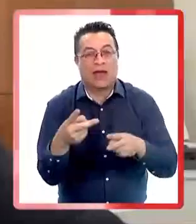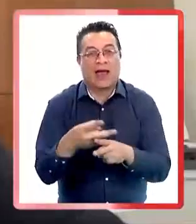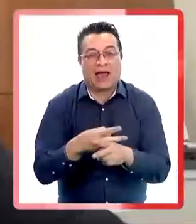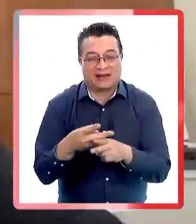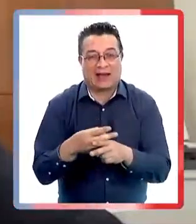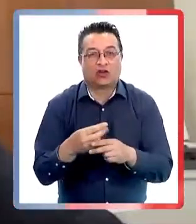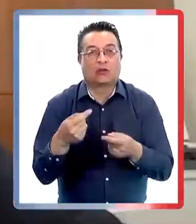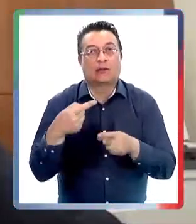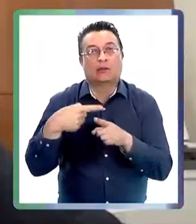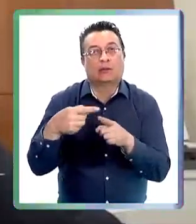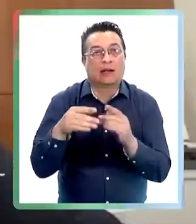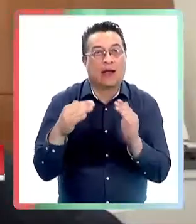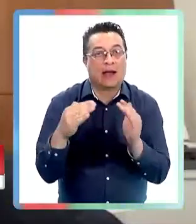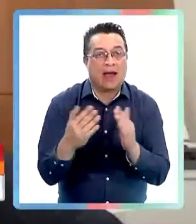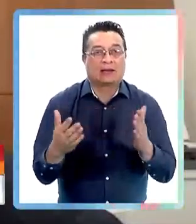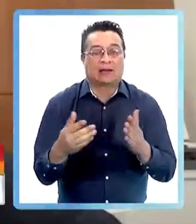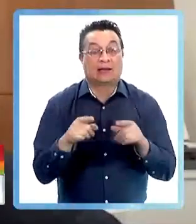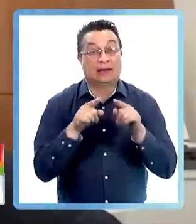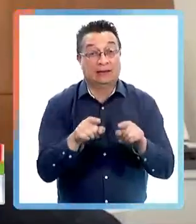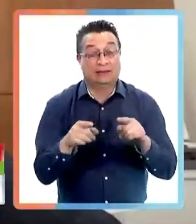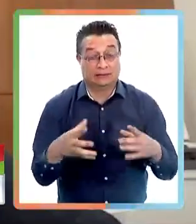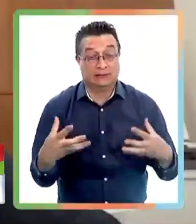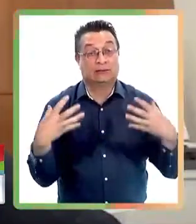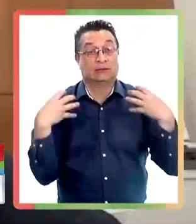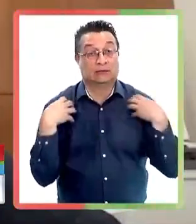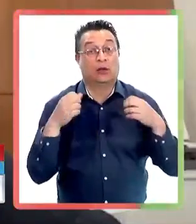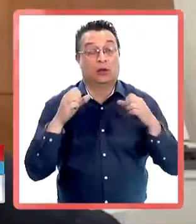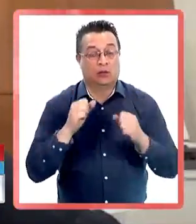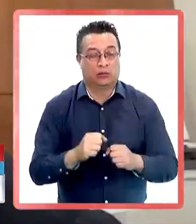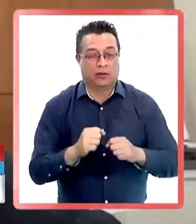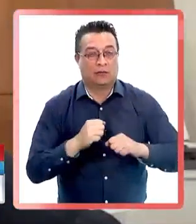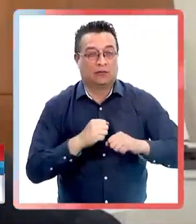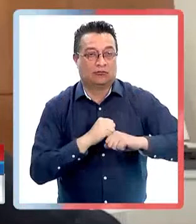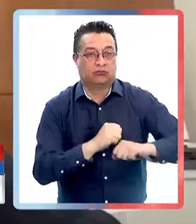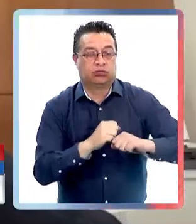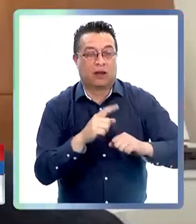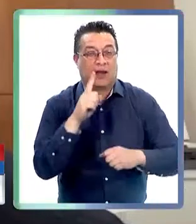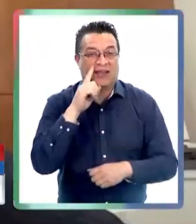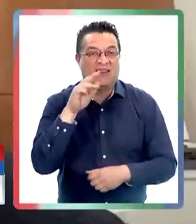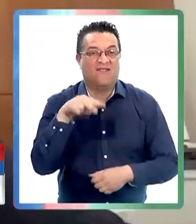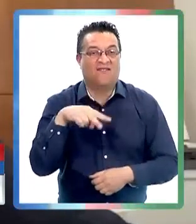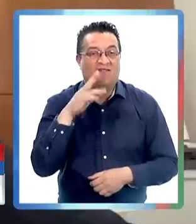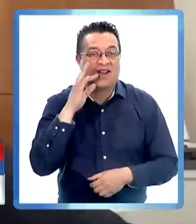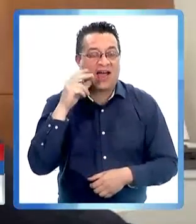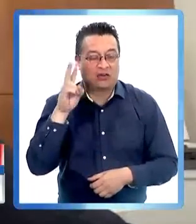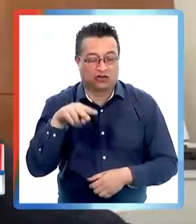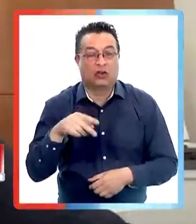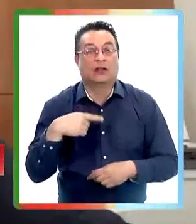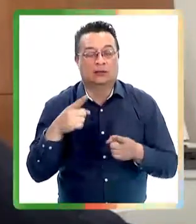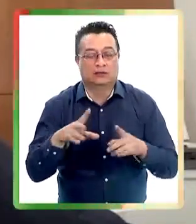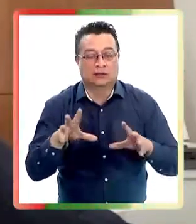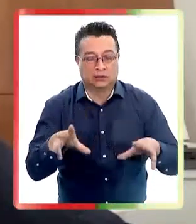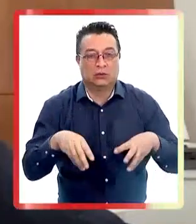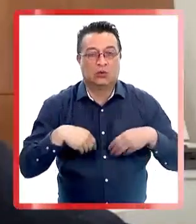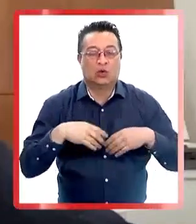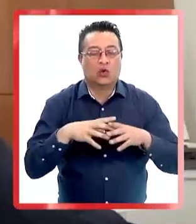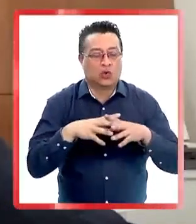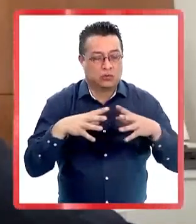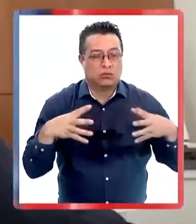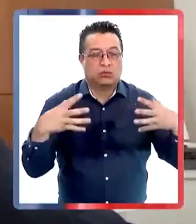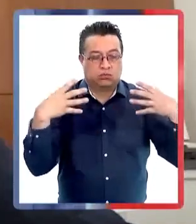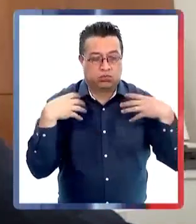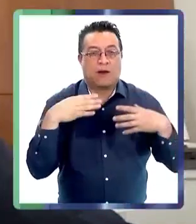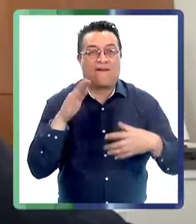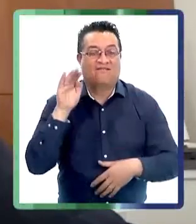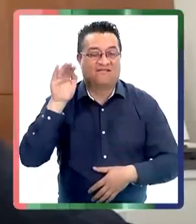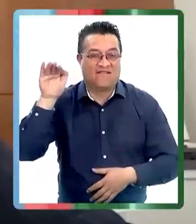en arriendo, en dividendos. Y esa tarea de poder contener la inflación ha sido una tarea que se ha abordado tanto desde el Banco